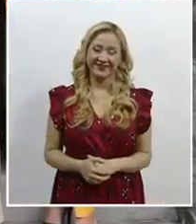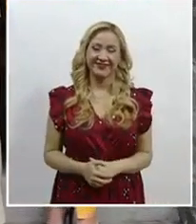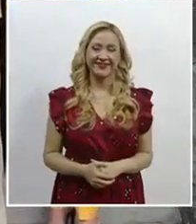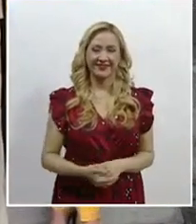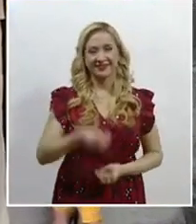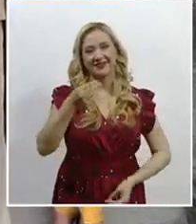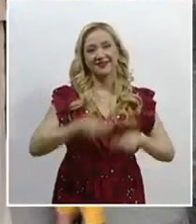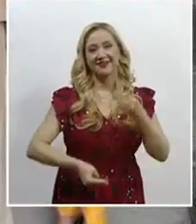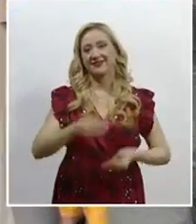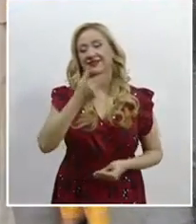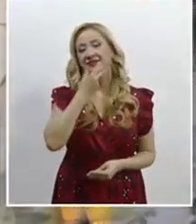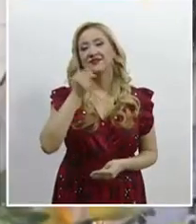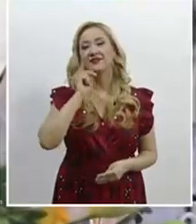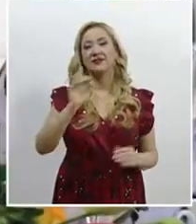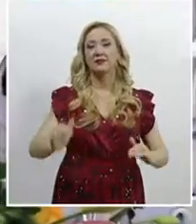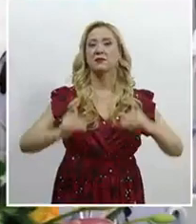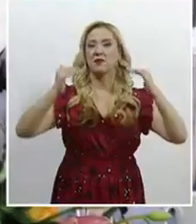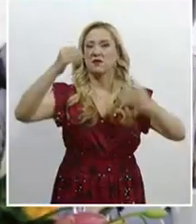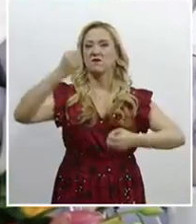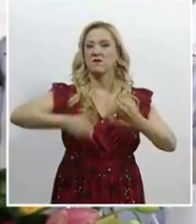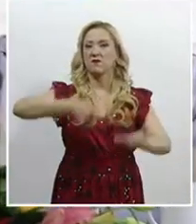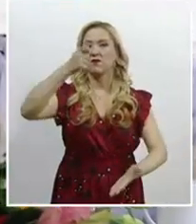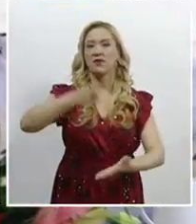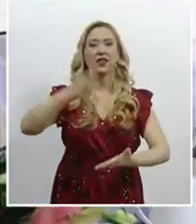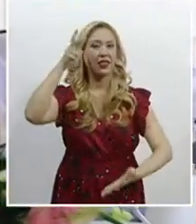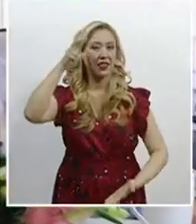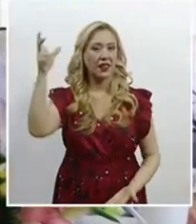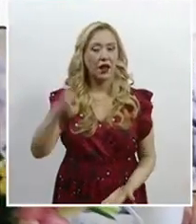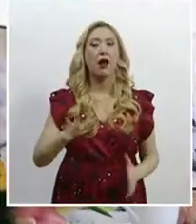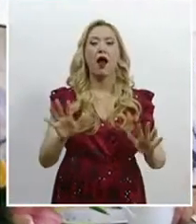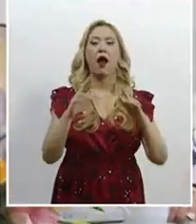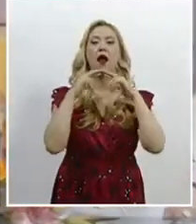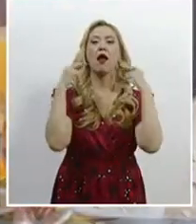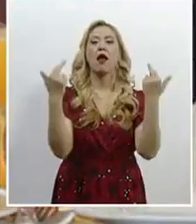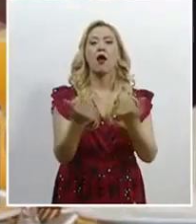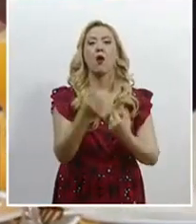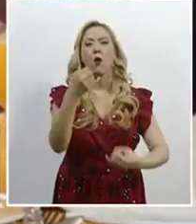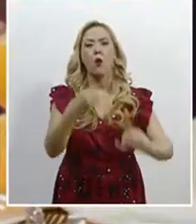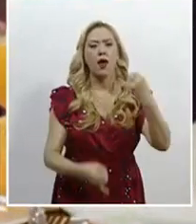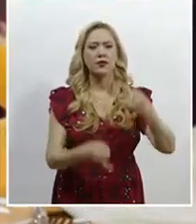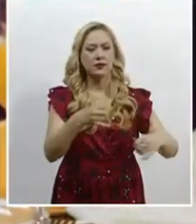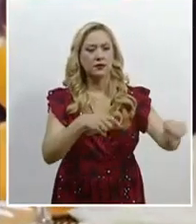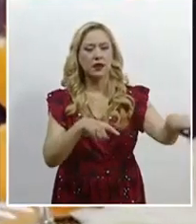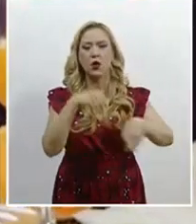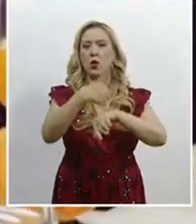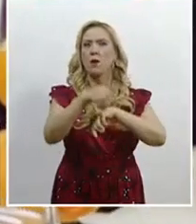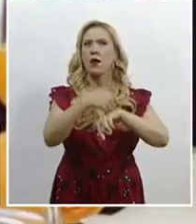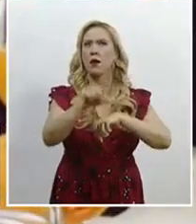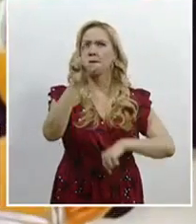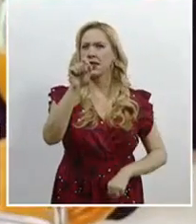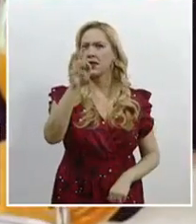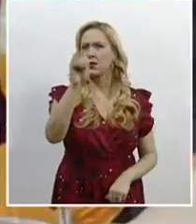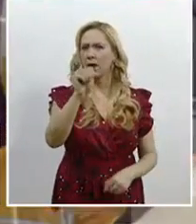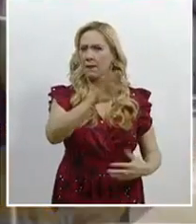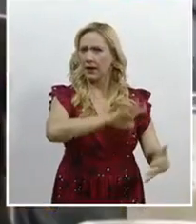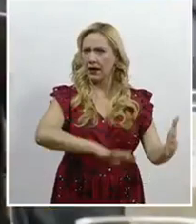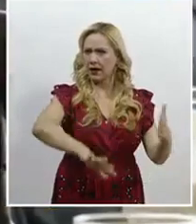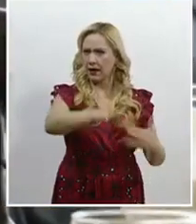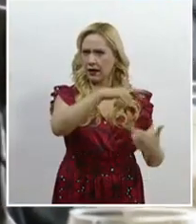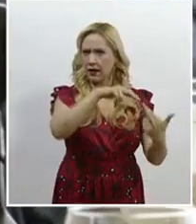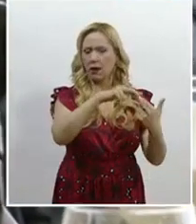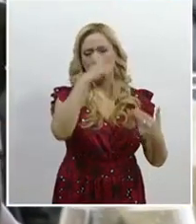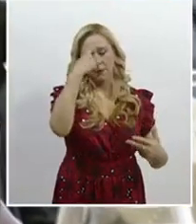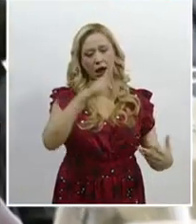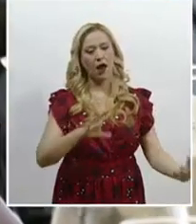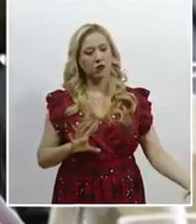Magistradas y magistrados del Tribunal Superior de Justicia de Hidalgo se reunieron con jueces federales del 29º Circuito para